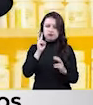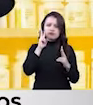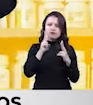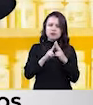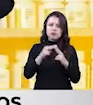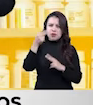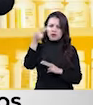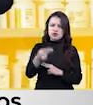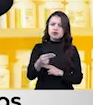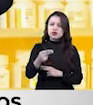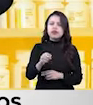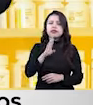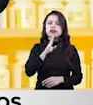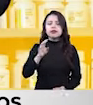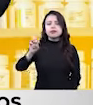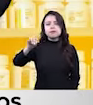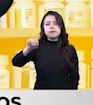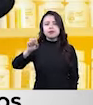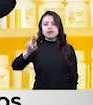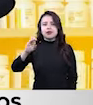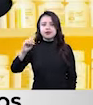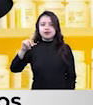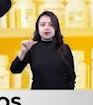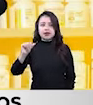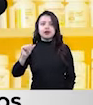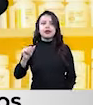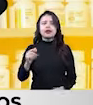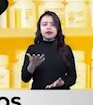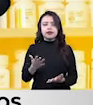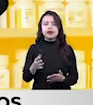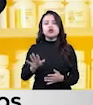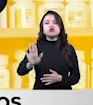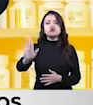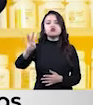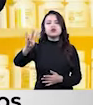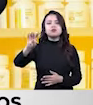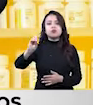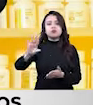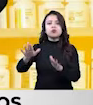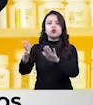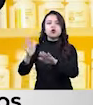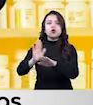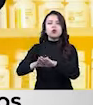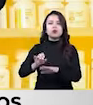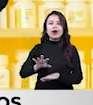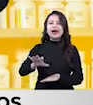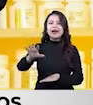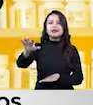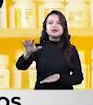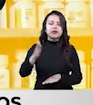conocimos la historia de Marcela, una mujer que perdió a su esposo que padecía de un cáncer